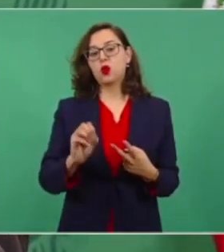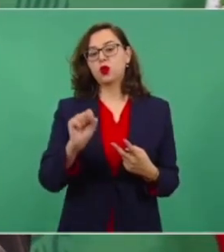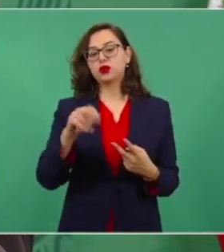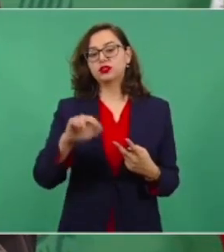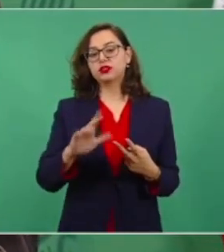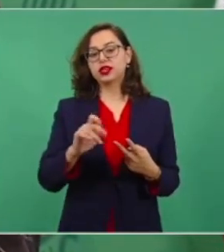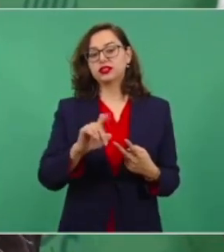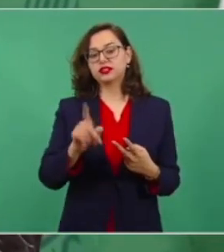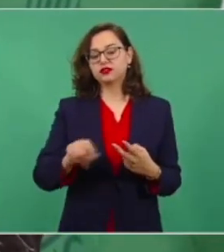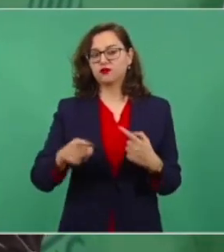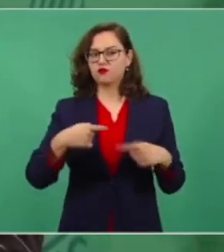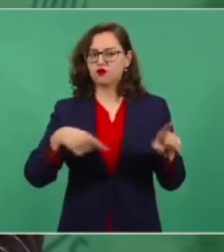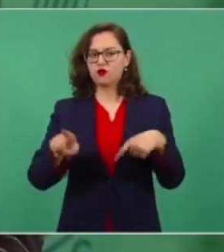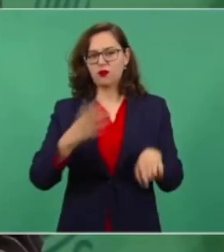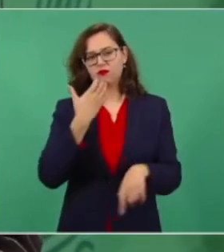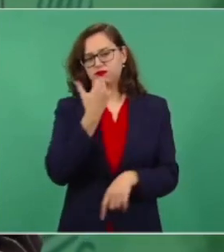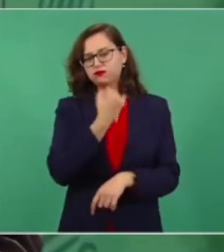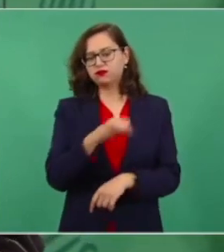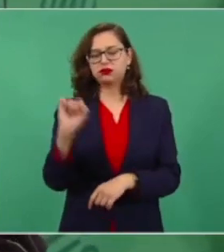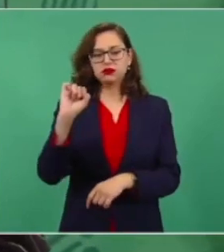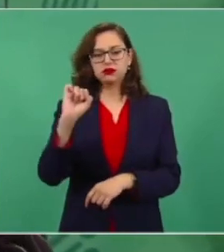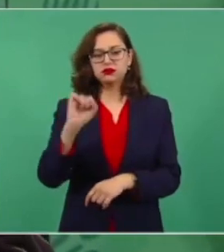en el fútbol,